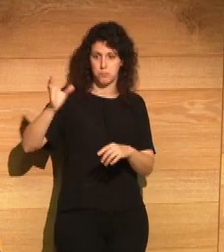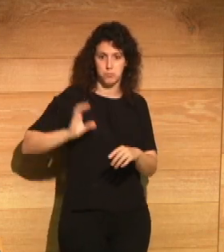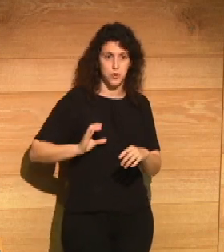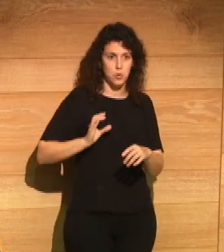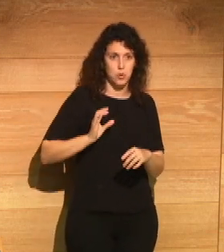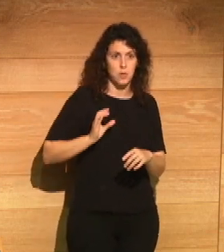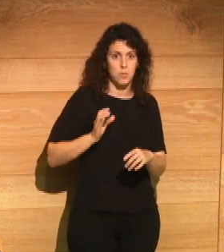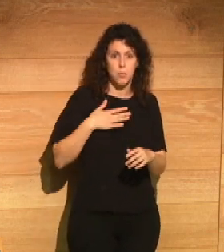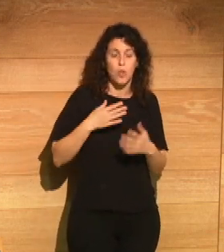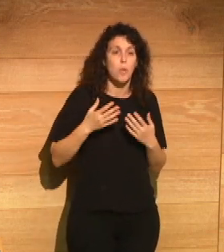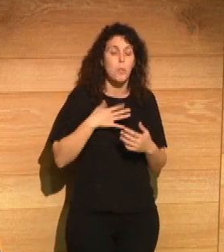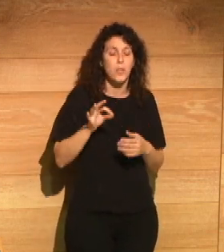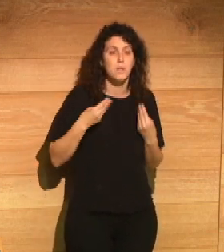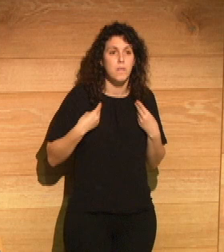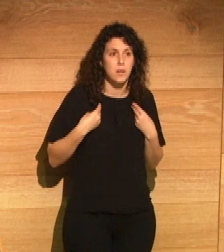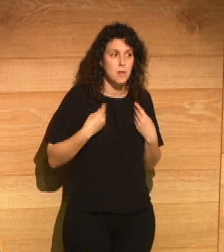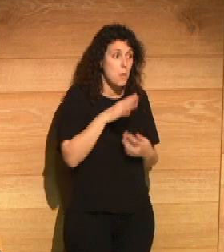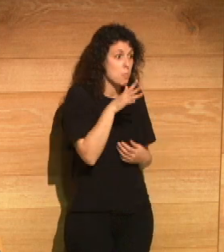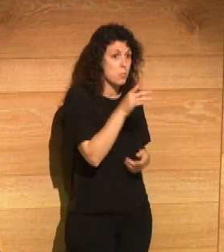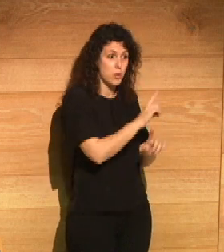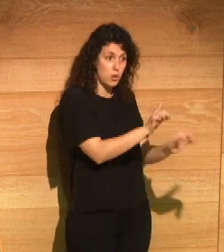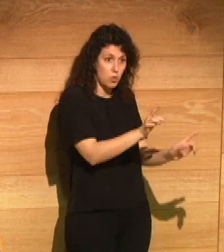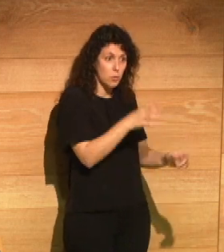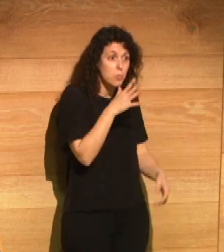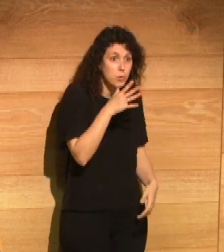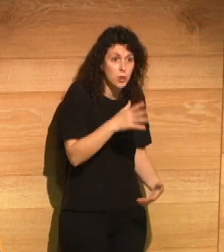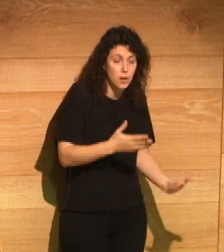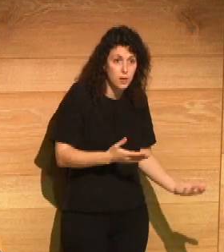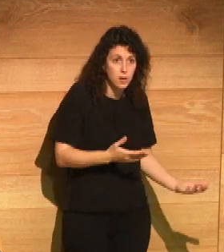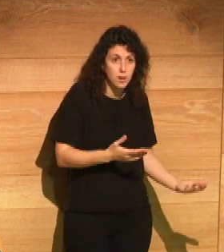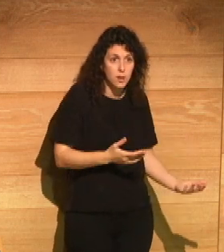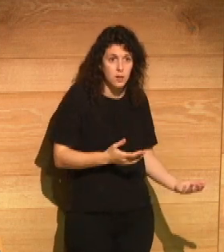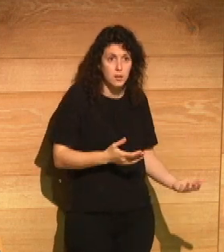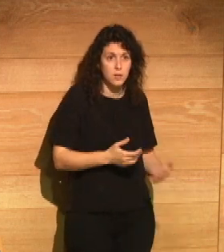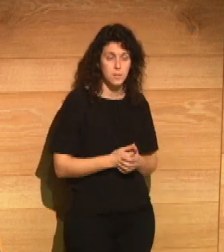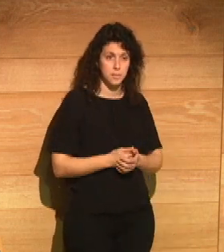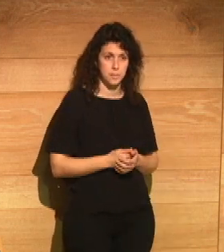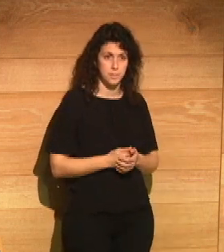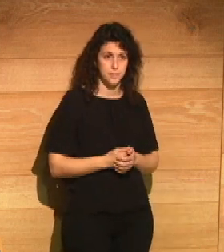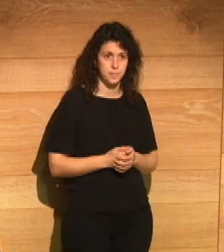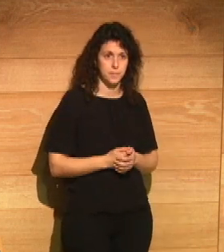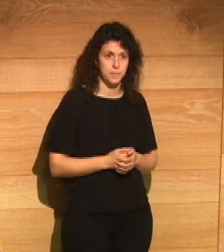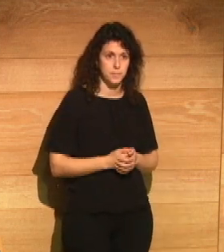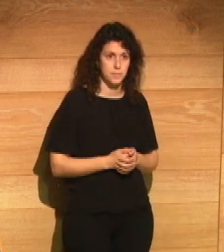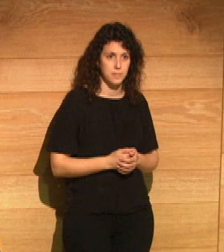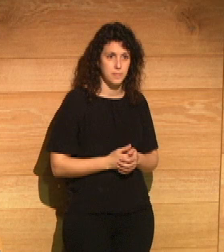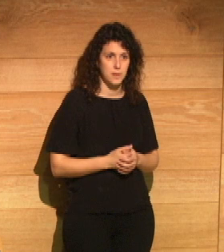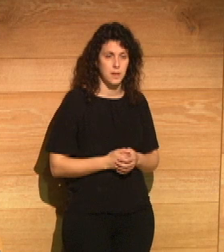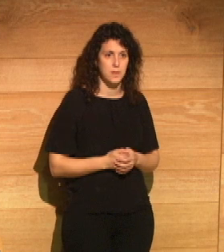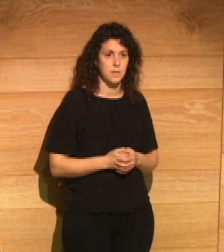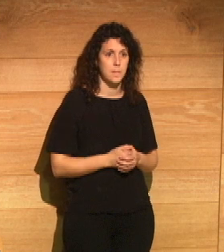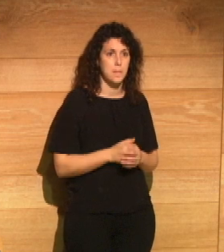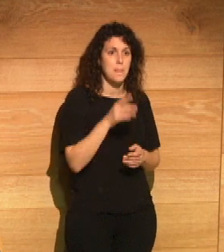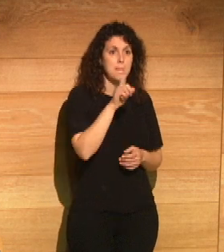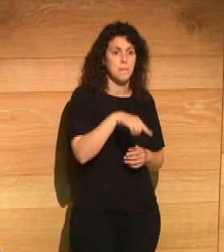hacer. ¿Por qué no? Quiero decir, ¿no? O sea, uno en carrera hay